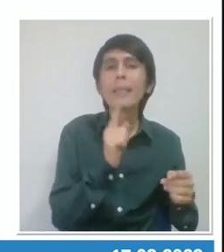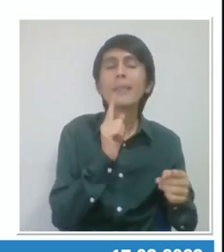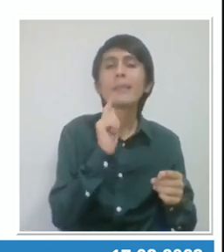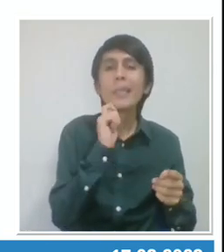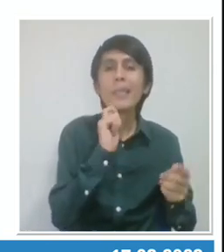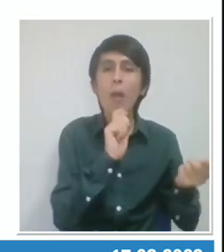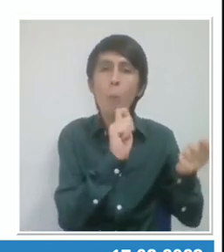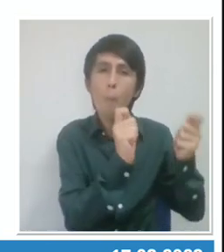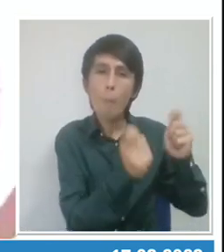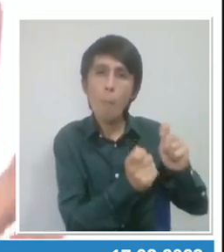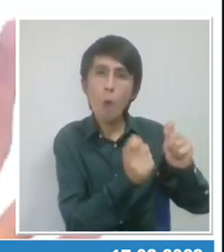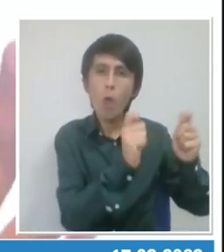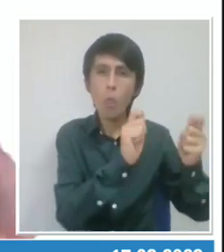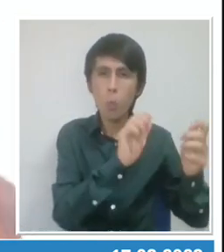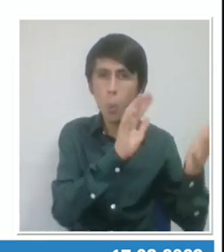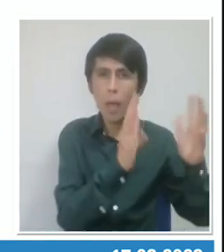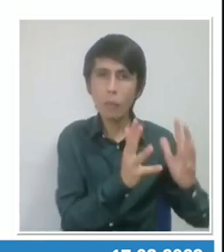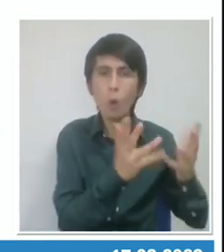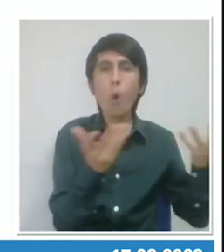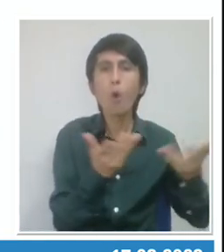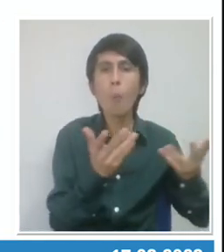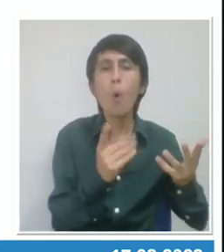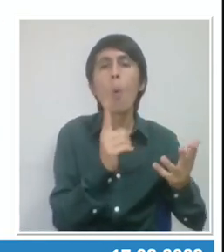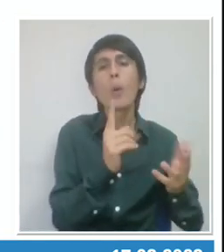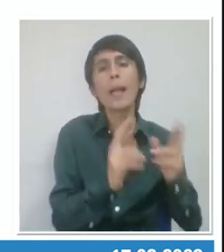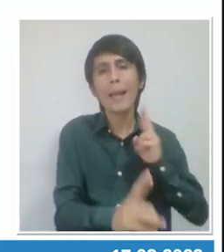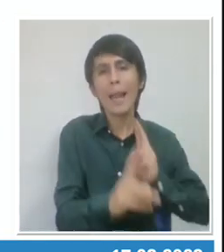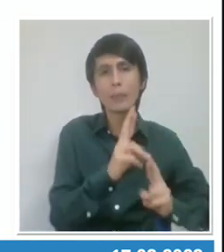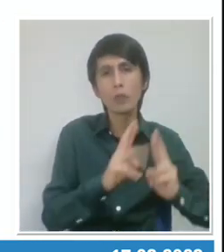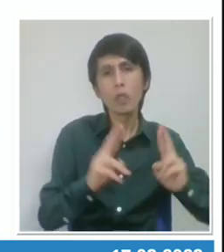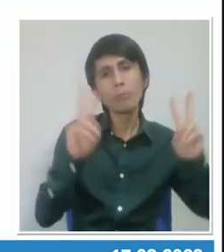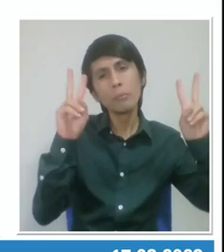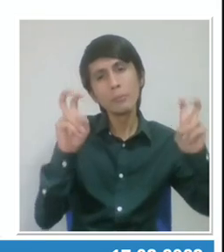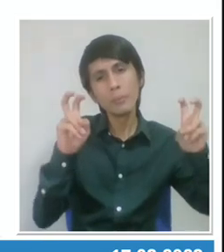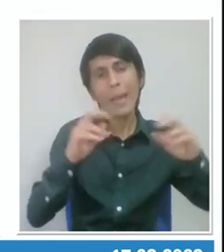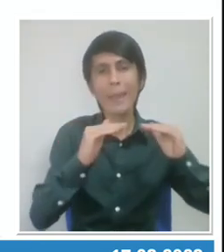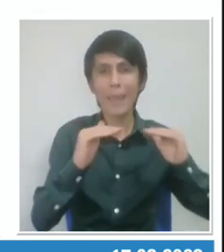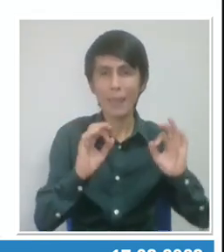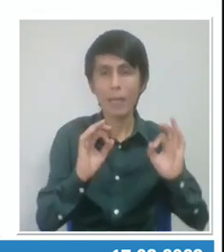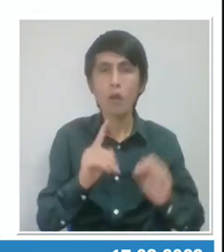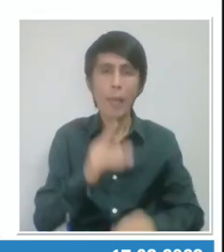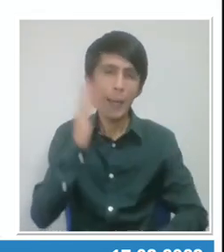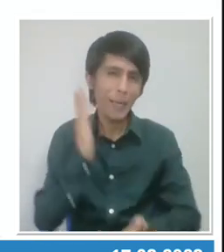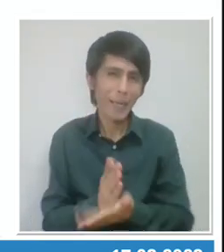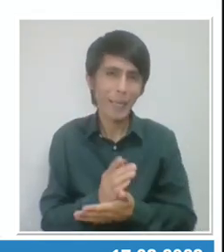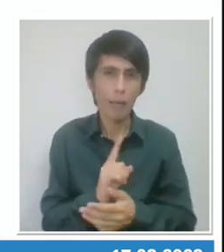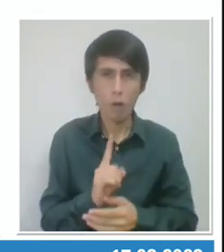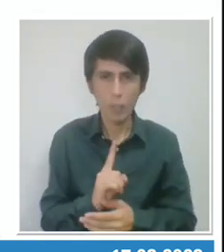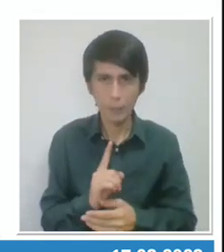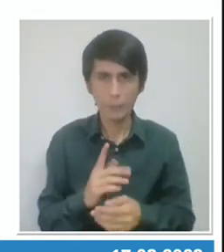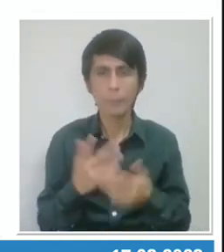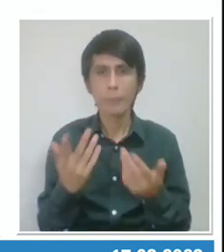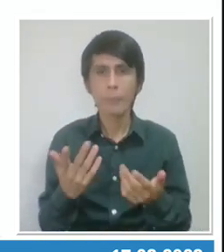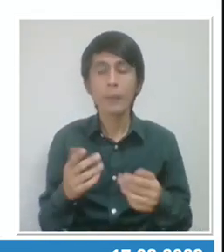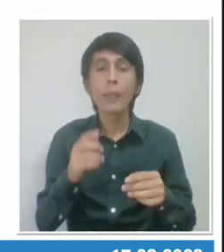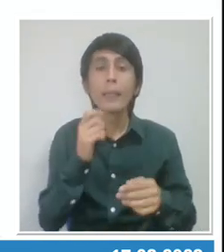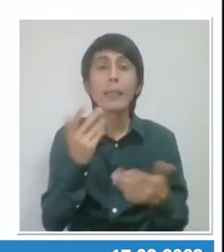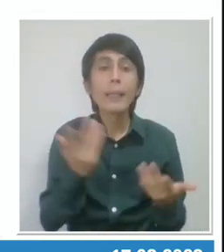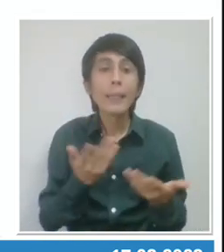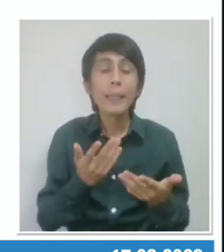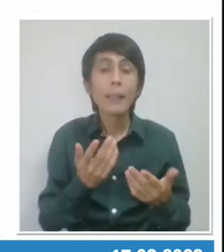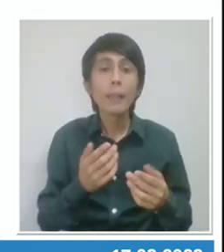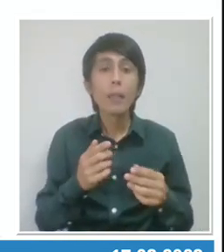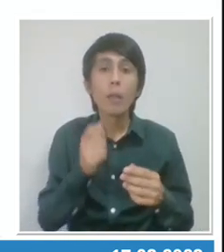de relación, llamémosle estándar, que no es rígida, ¿no? Que las prestaciones más relevantes de la vida,